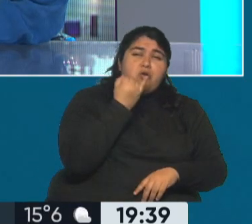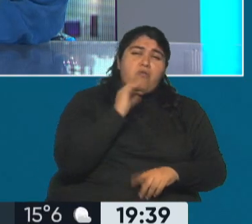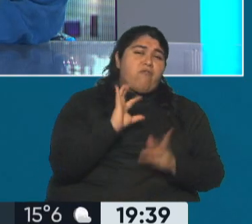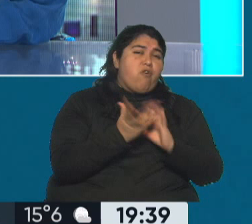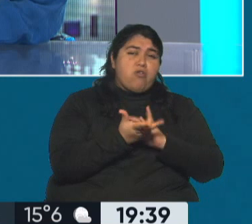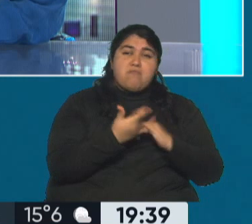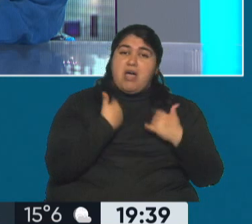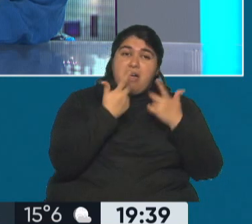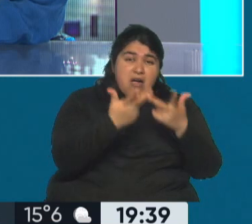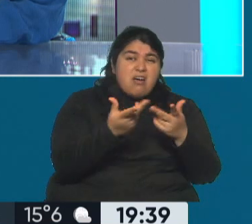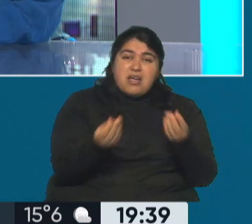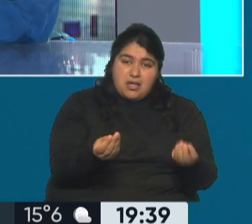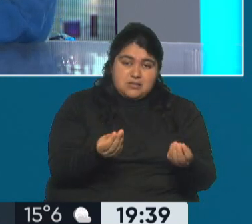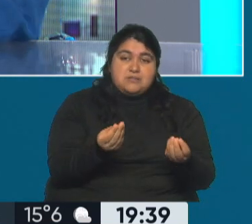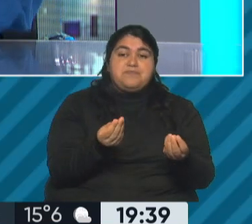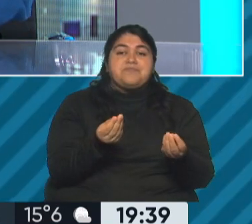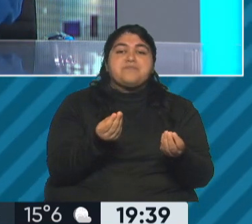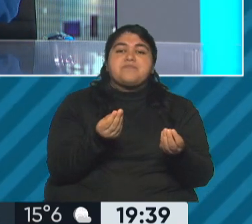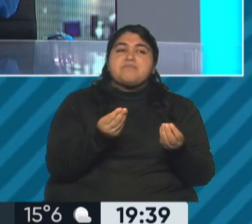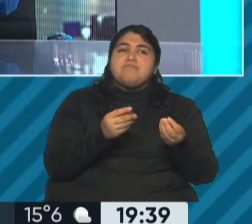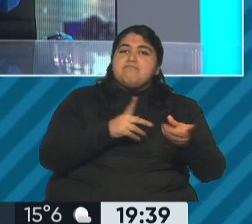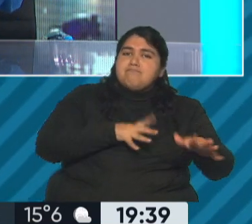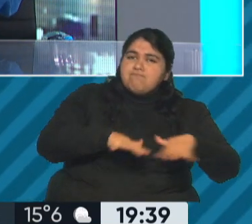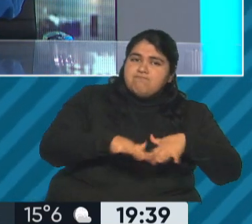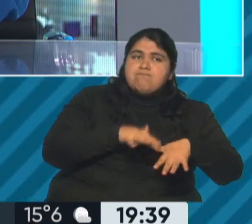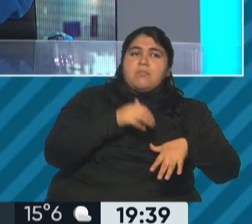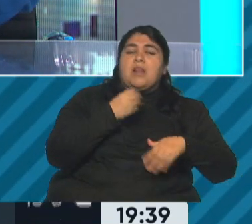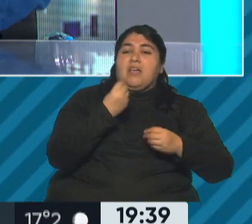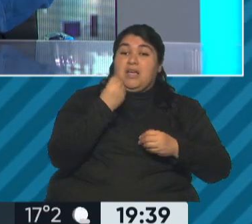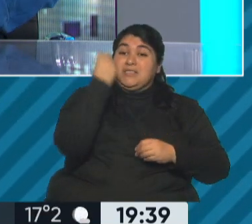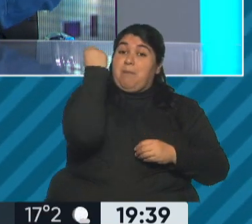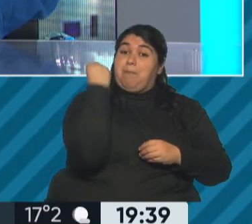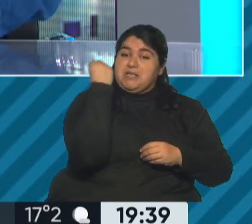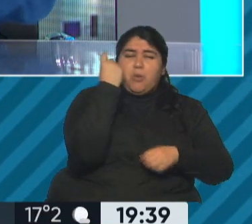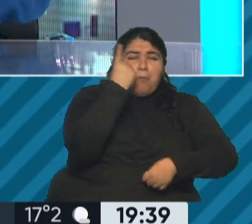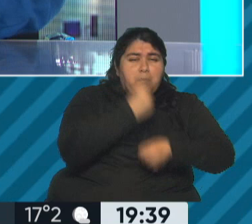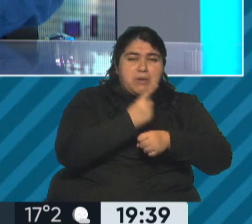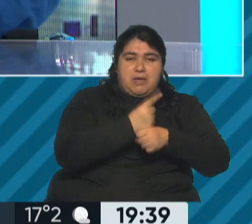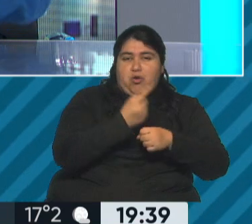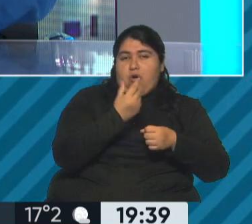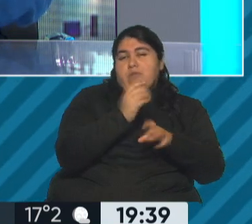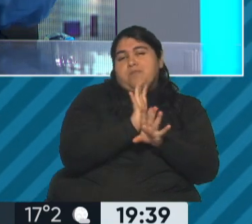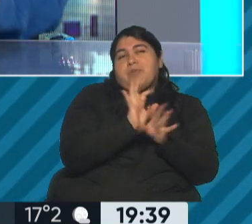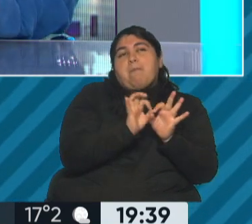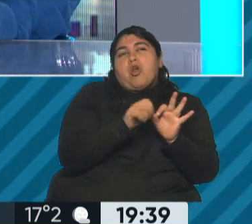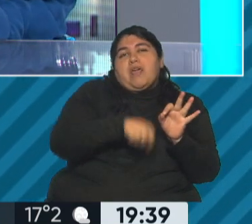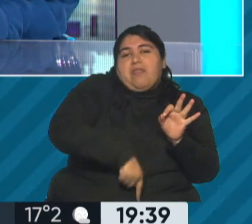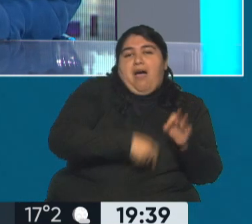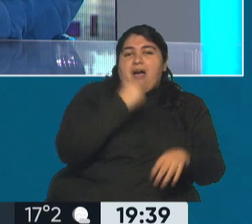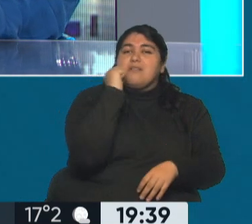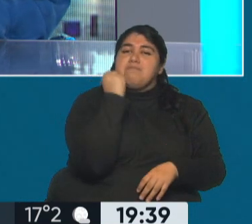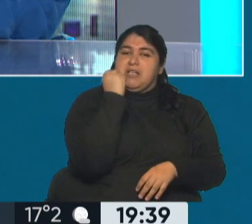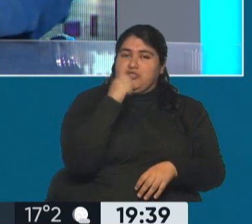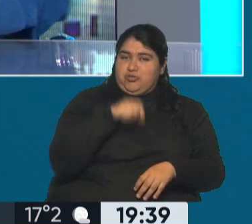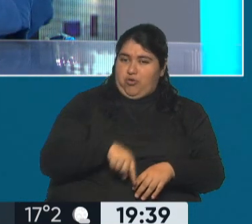de generar estabilidad en el peso, porque nosotros necesitamos fortalecer nuestra moneda, nuestra moneda que es el peso, que